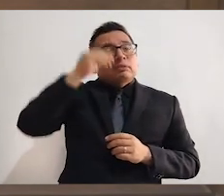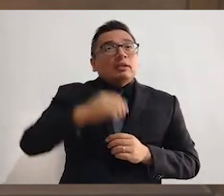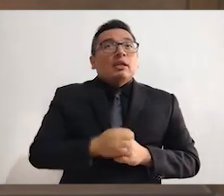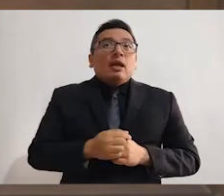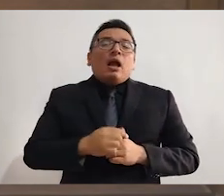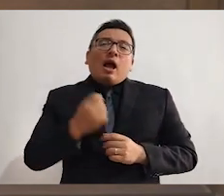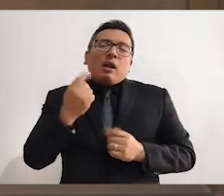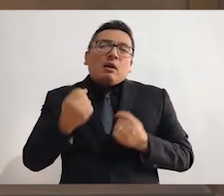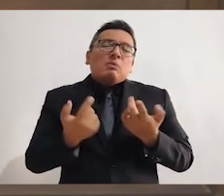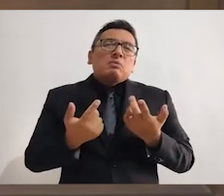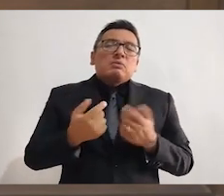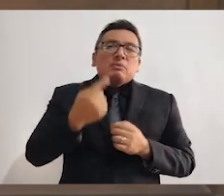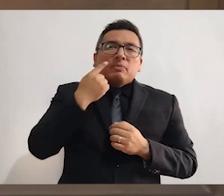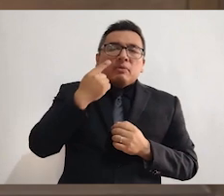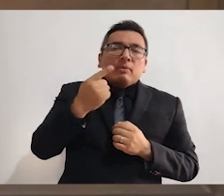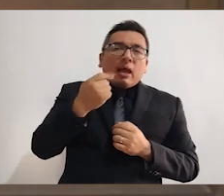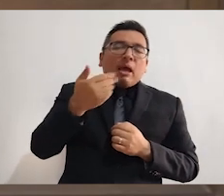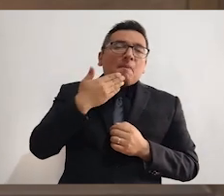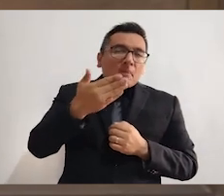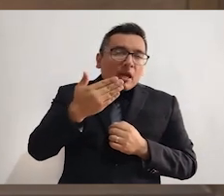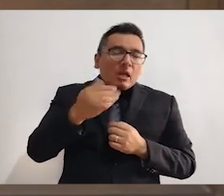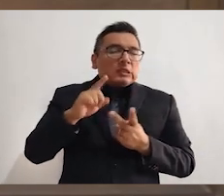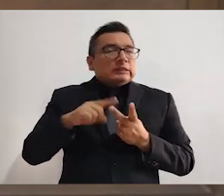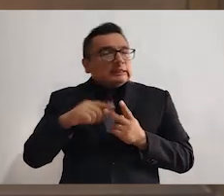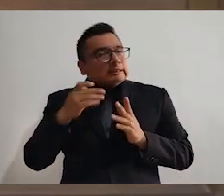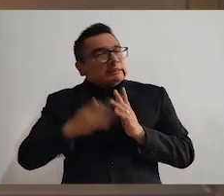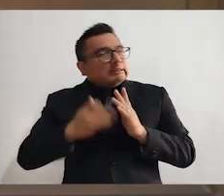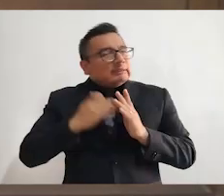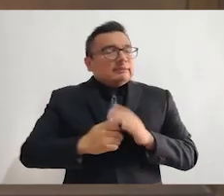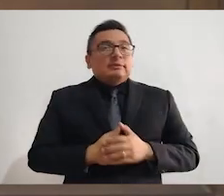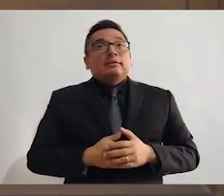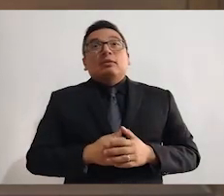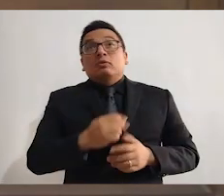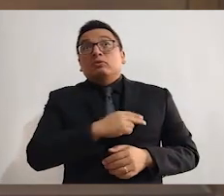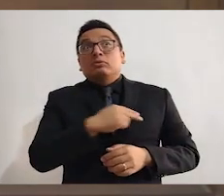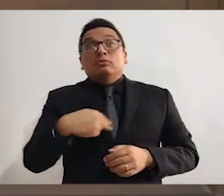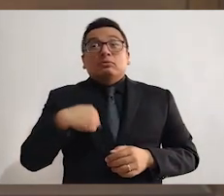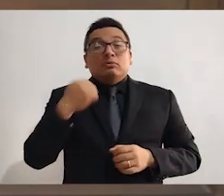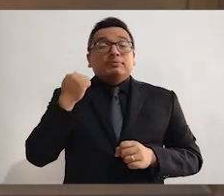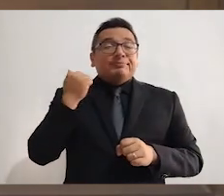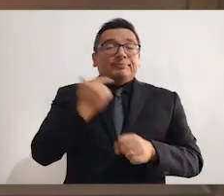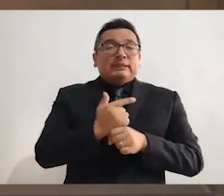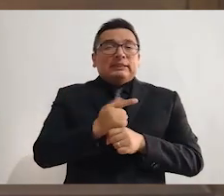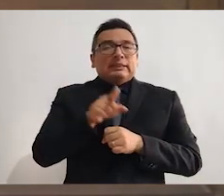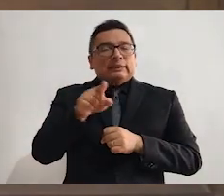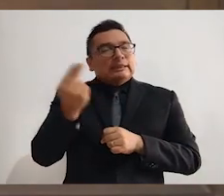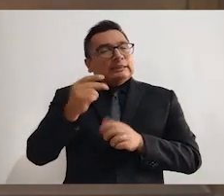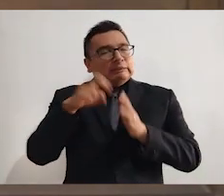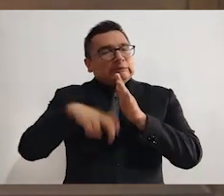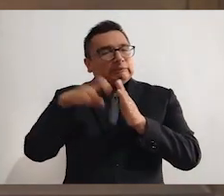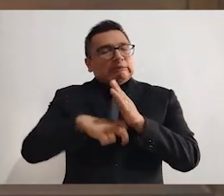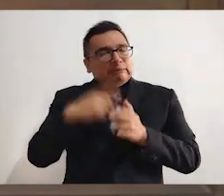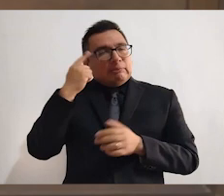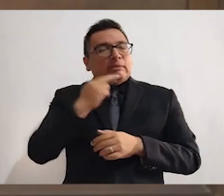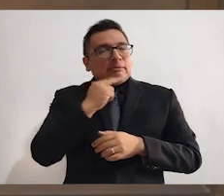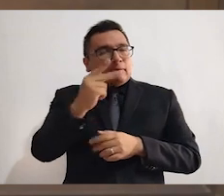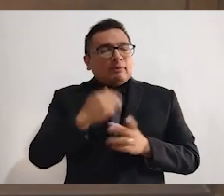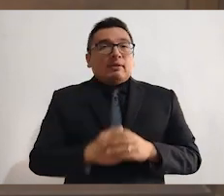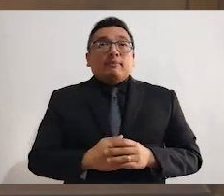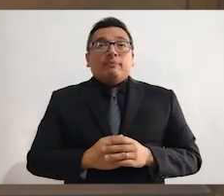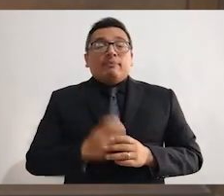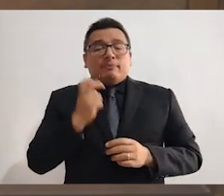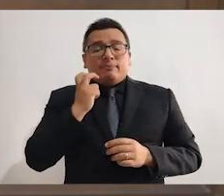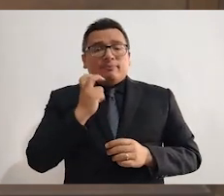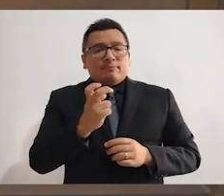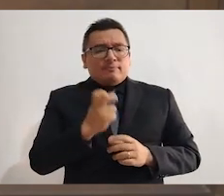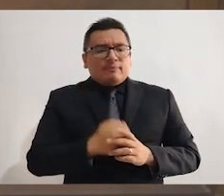pros y contras, identificamos campos en los que, y cuestiones, situaciones en las que se puede mejorar, y ese es el chiste, o sea,